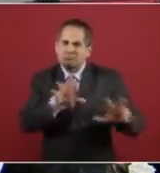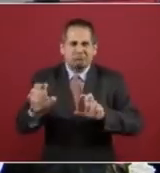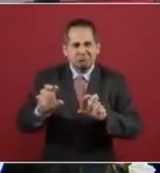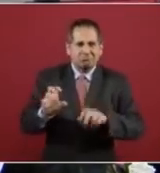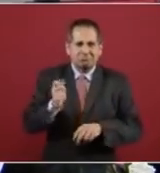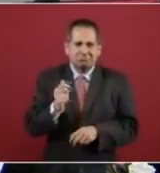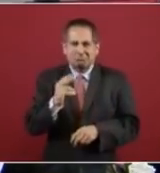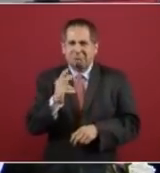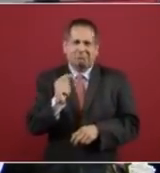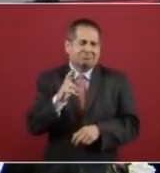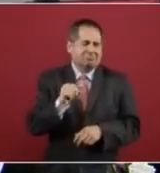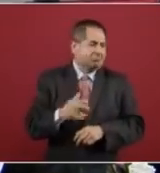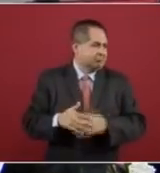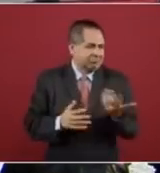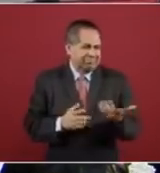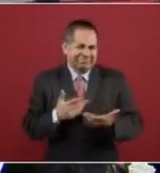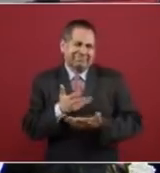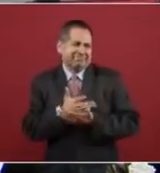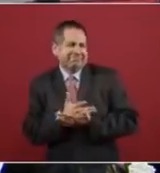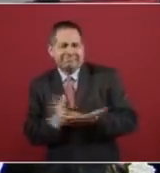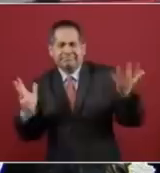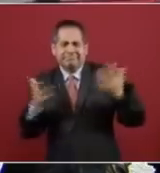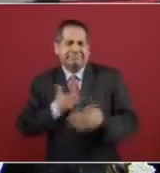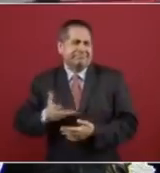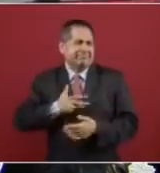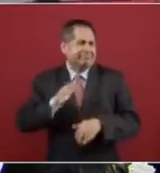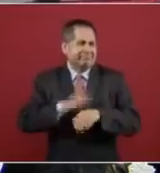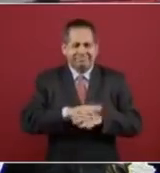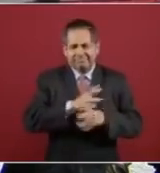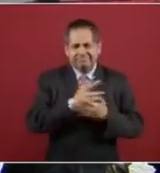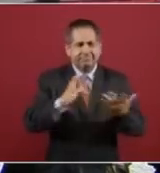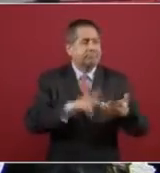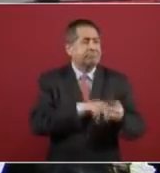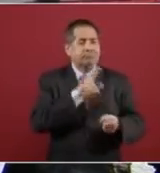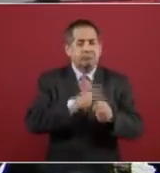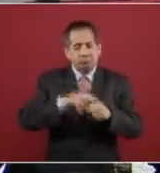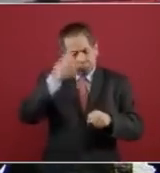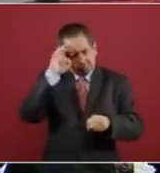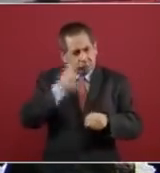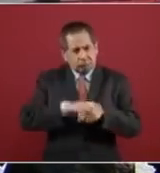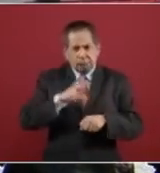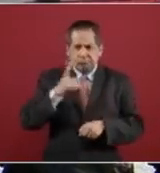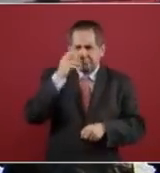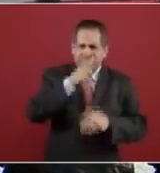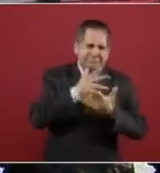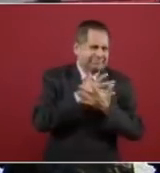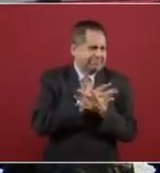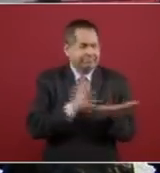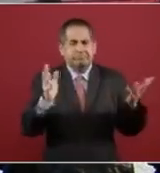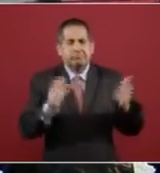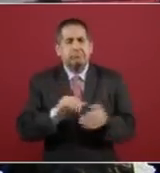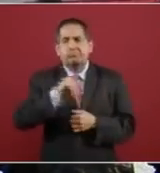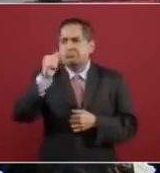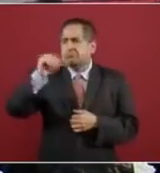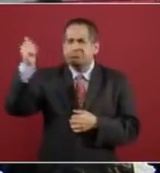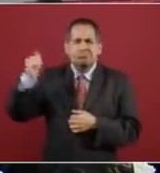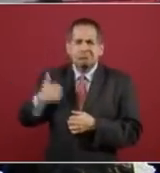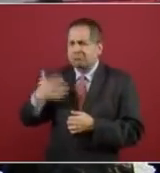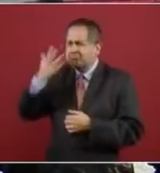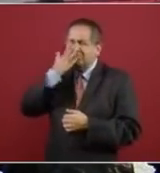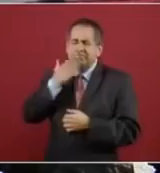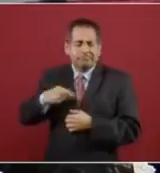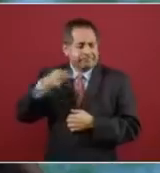Es decir, no tiene ninguna comparación. Es el espacio natural y cultural más grande que cualquier ciudad haya